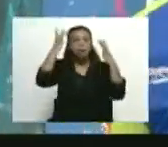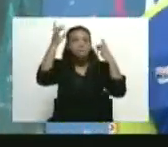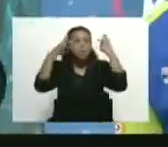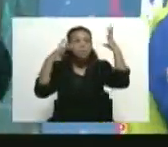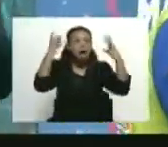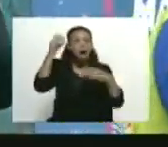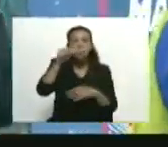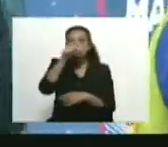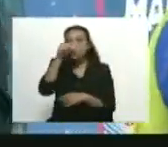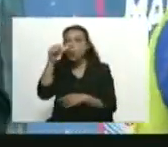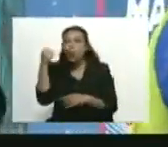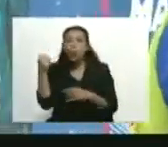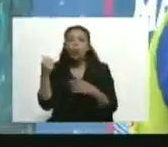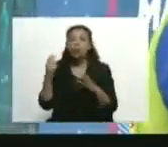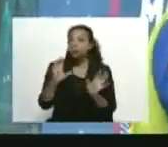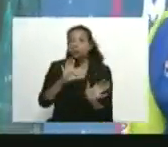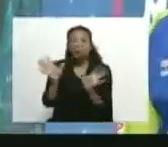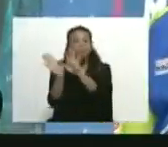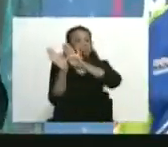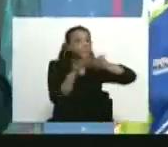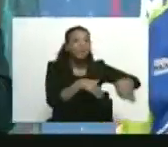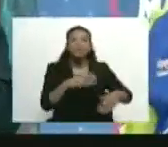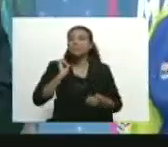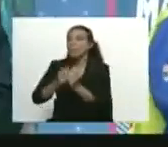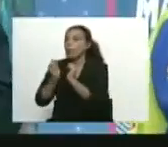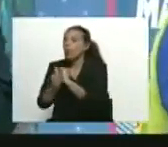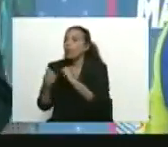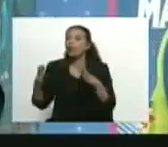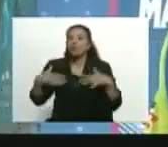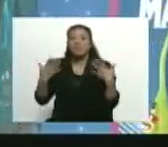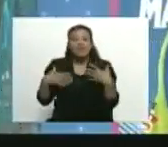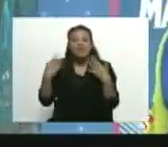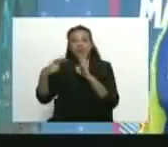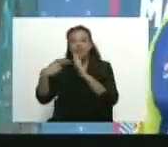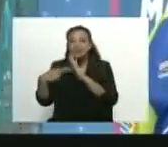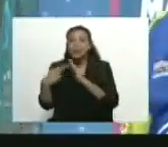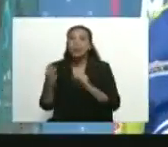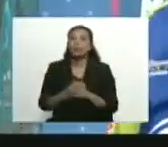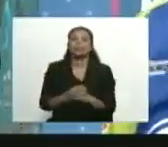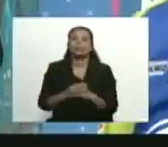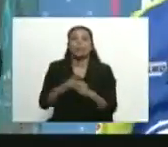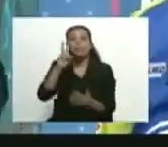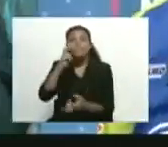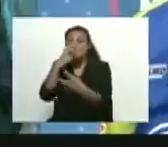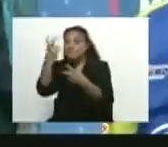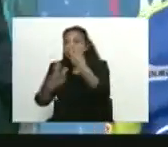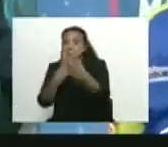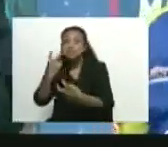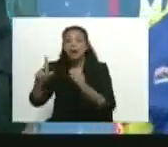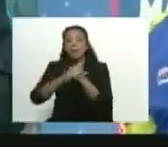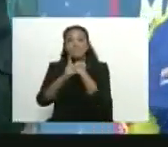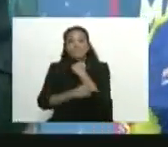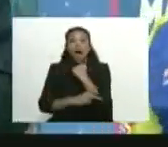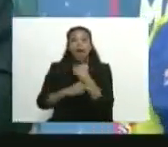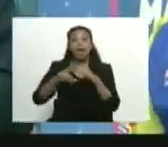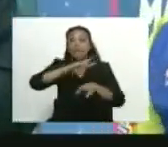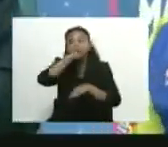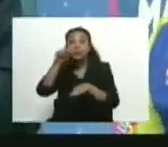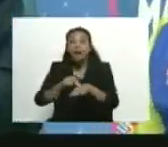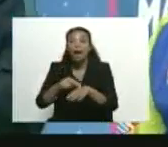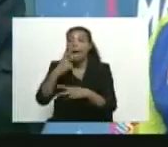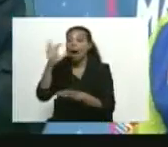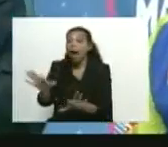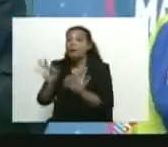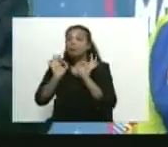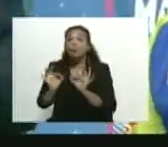tengan alternativas deportivas, alternativas de diversión, alternativas de visitar parques nacionales, alternativas